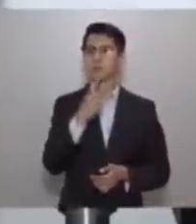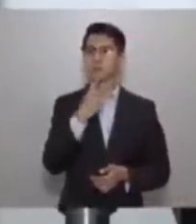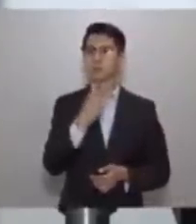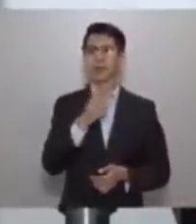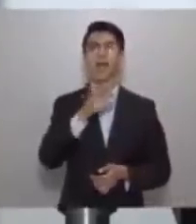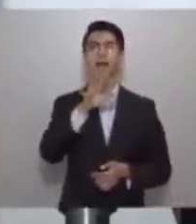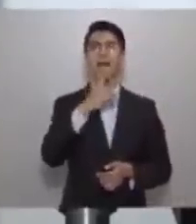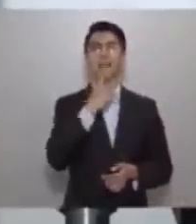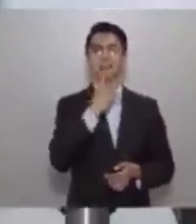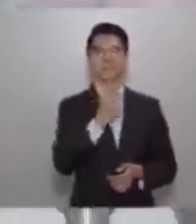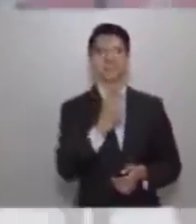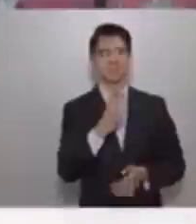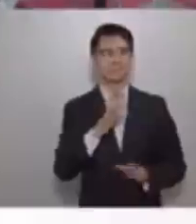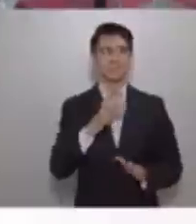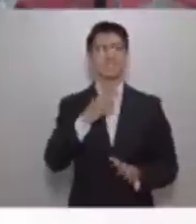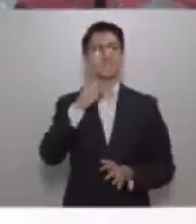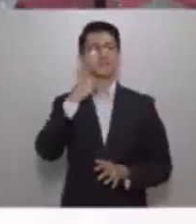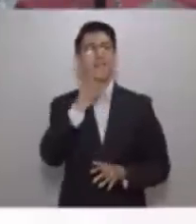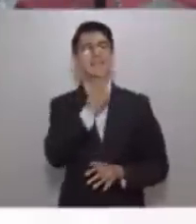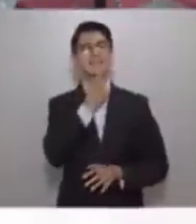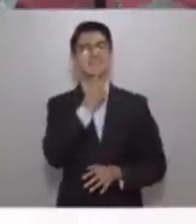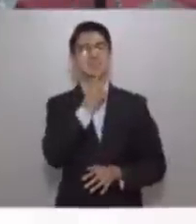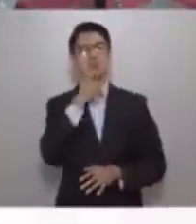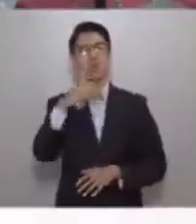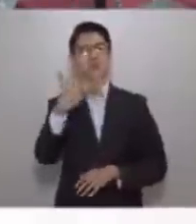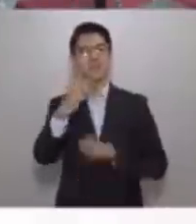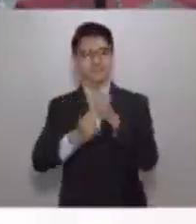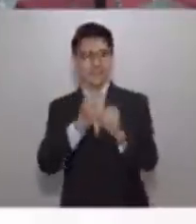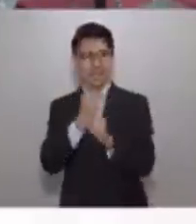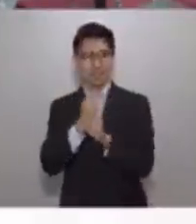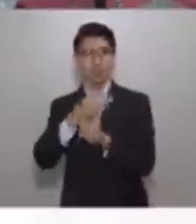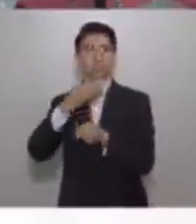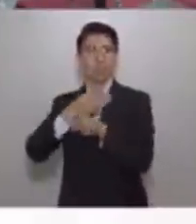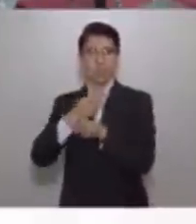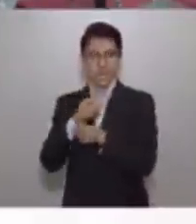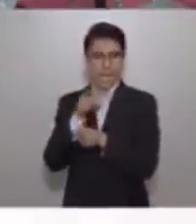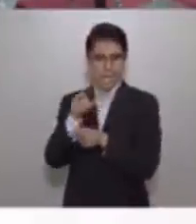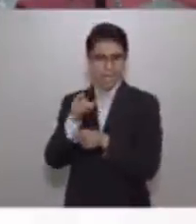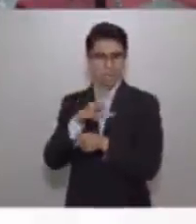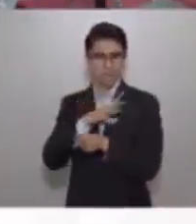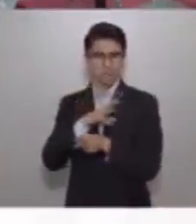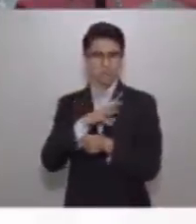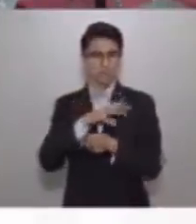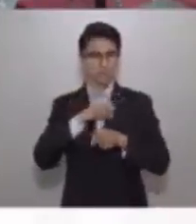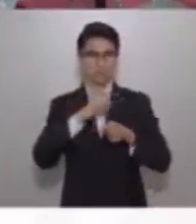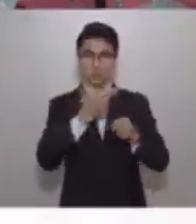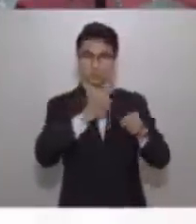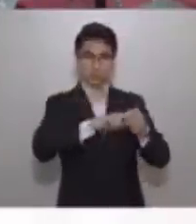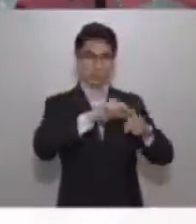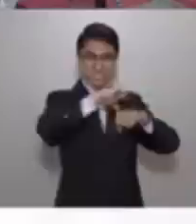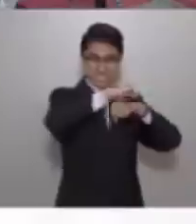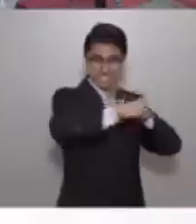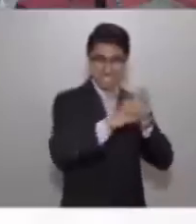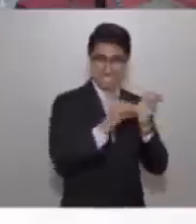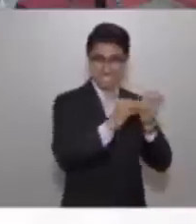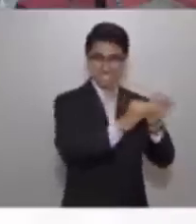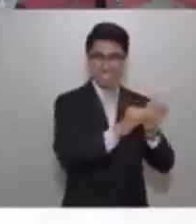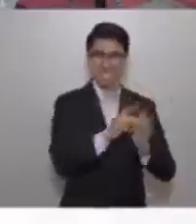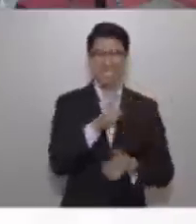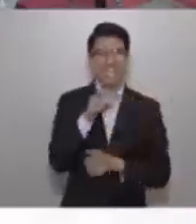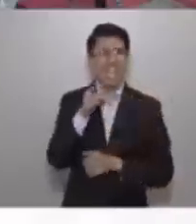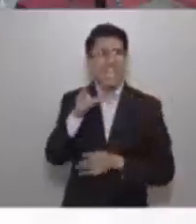víctimas colaterales? Pues tendríamos que todavía establecer eso al 100%. Definitivamente ningún